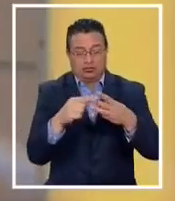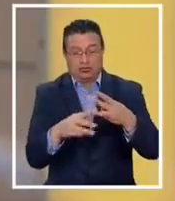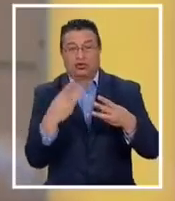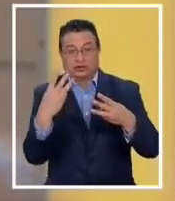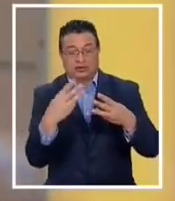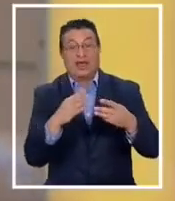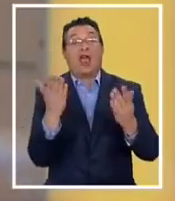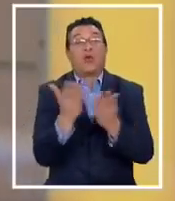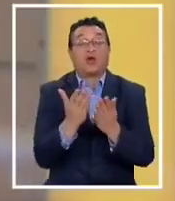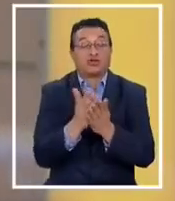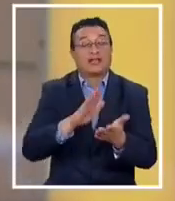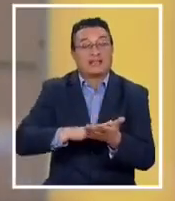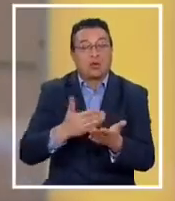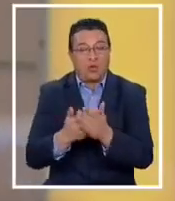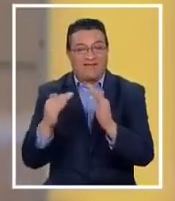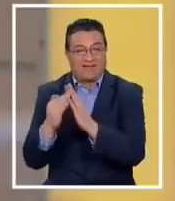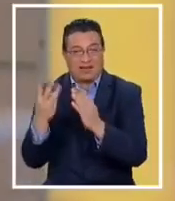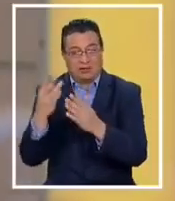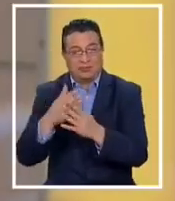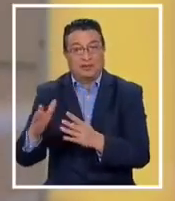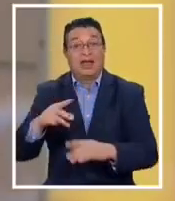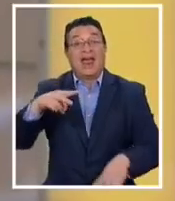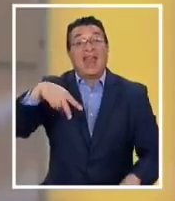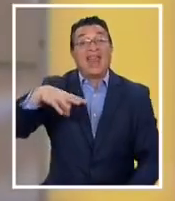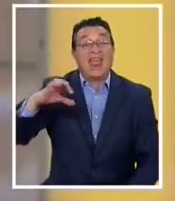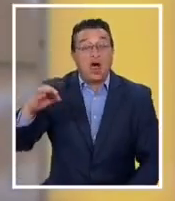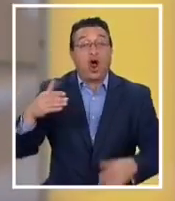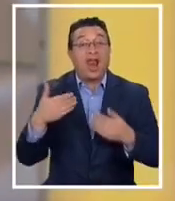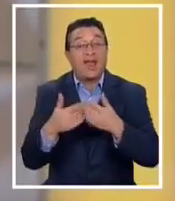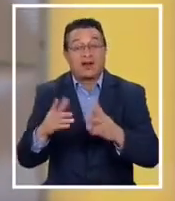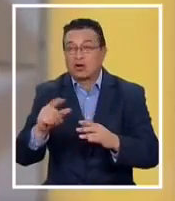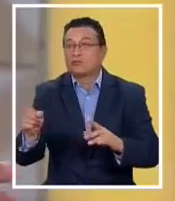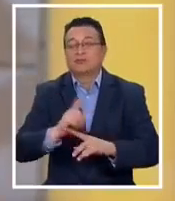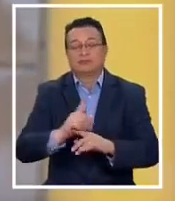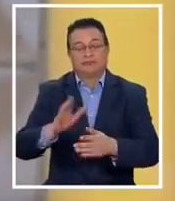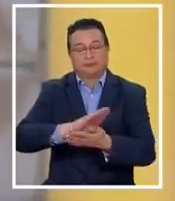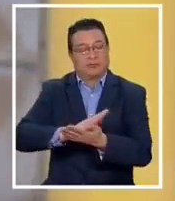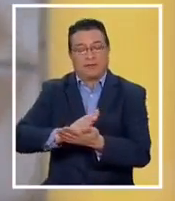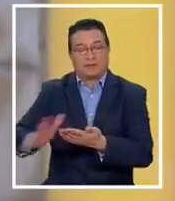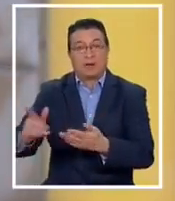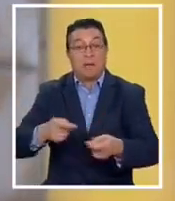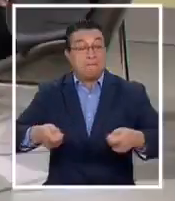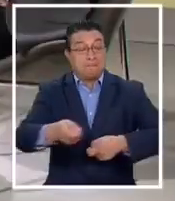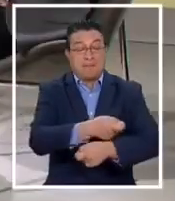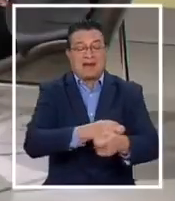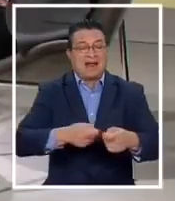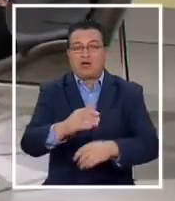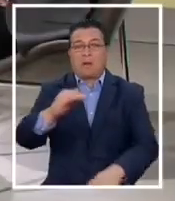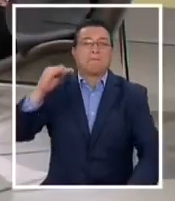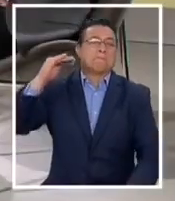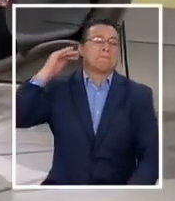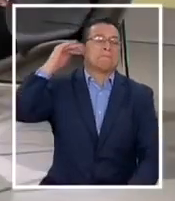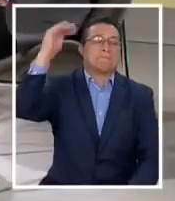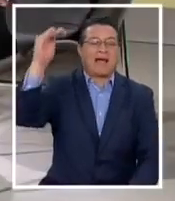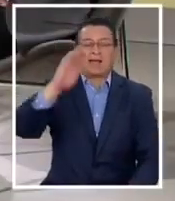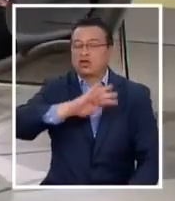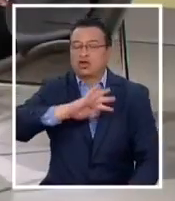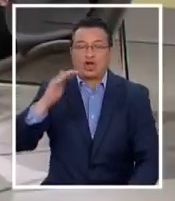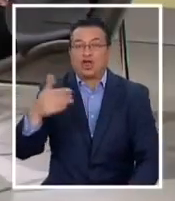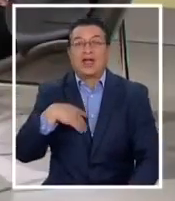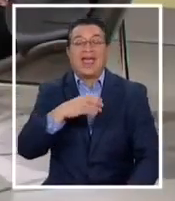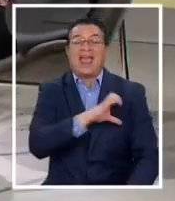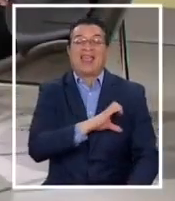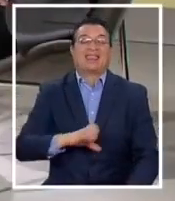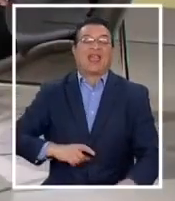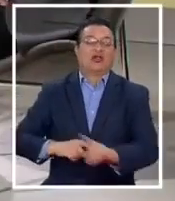educación salud y vivienda el neoliberalismo borra la frontera del capitalismo dice el mercado lo define todo y no hay espacio para el